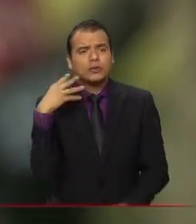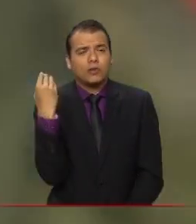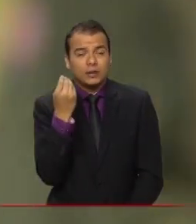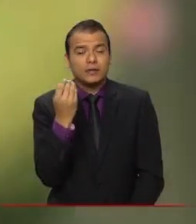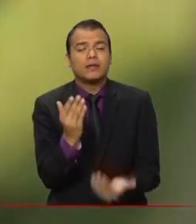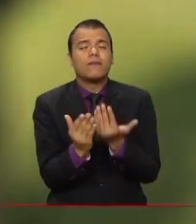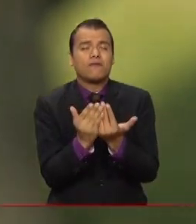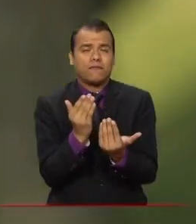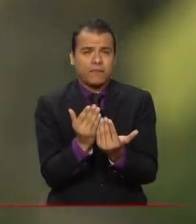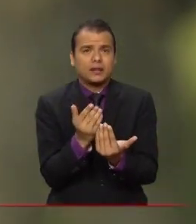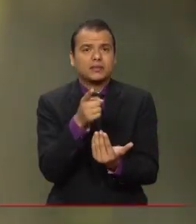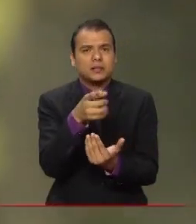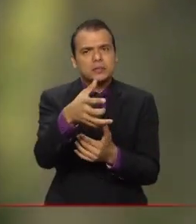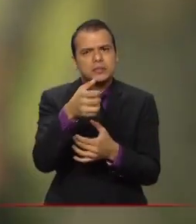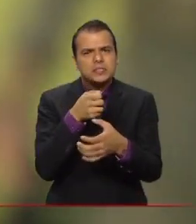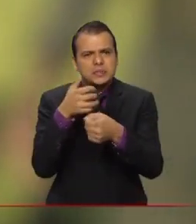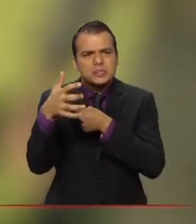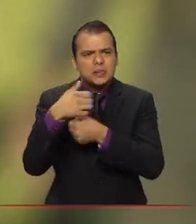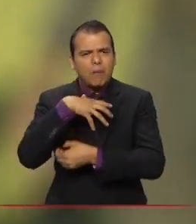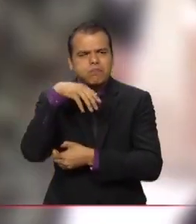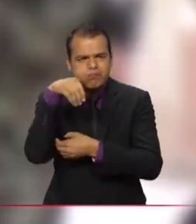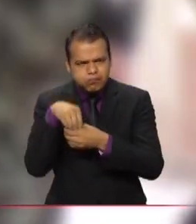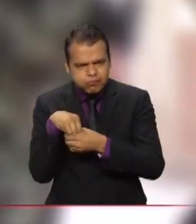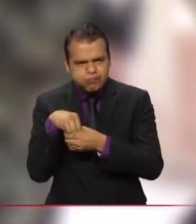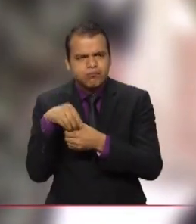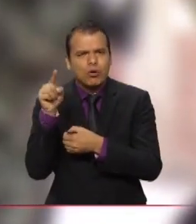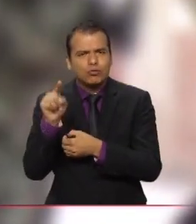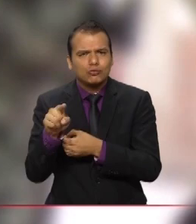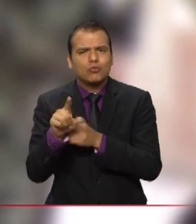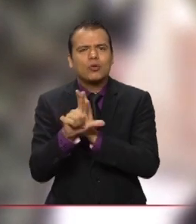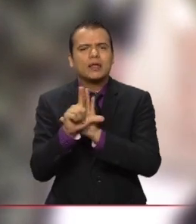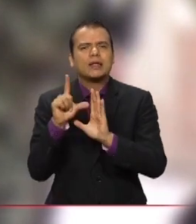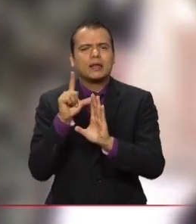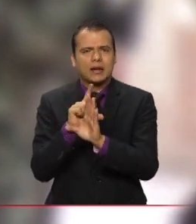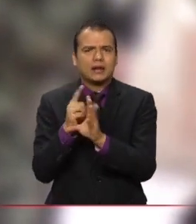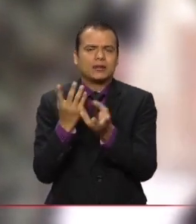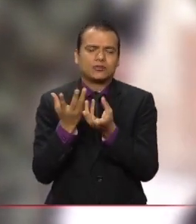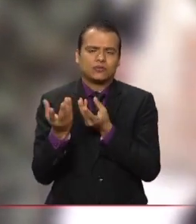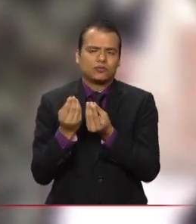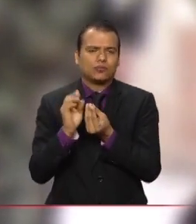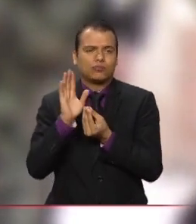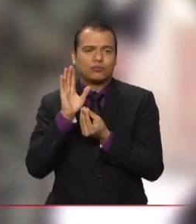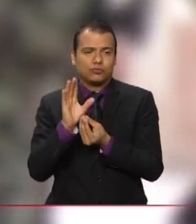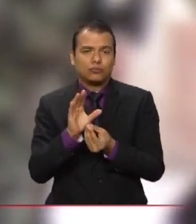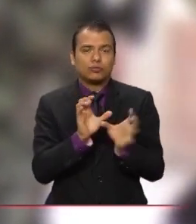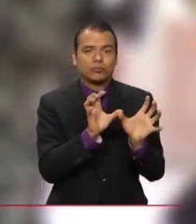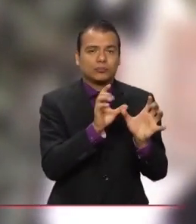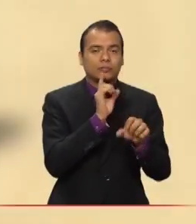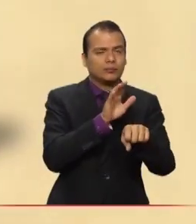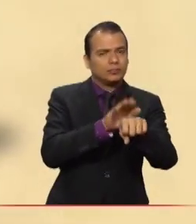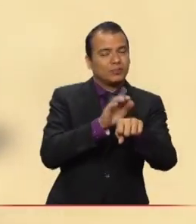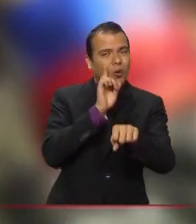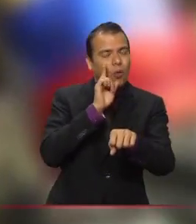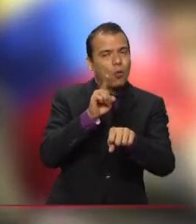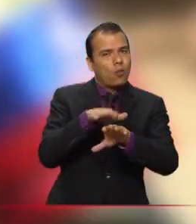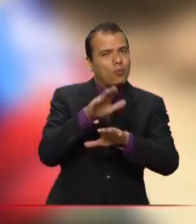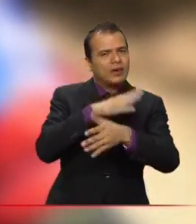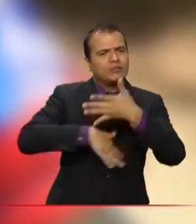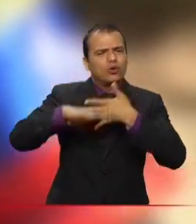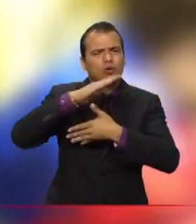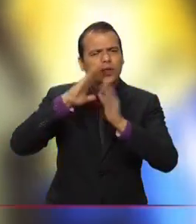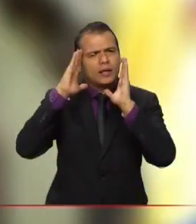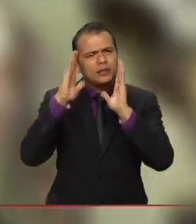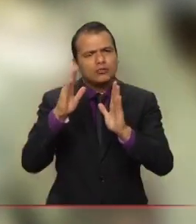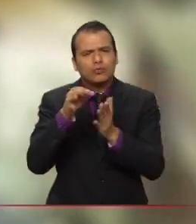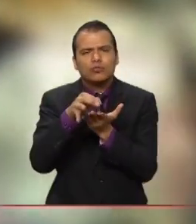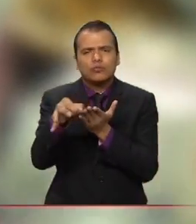víctimas de reclutamiento forzado. Pues mire, Gigi, el ente emitió una alerta temprana para el municipio de Páez en el departamento del Cauca,